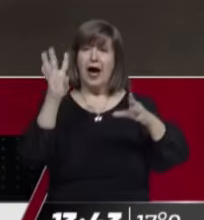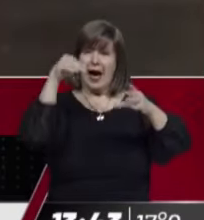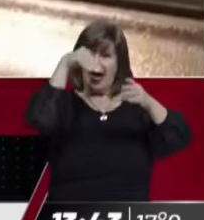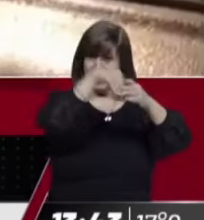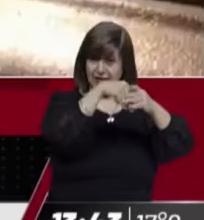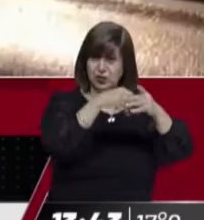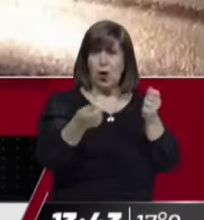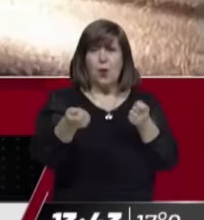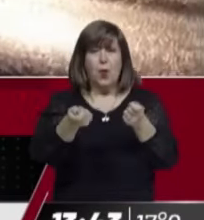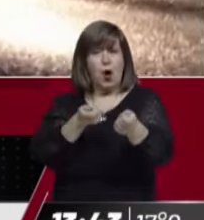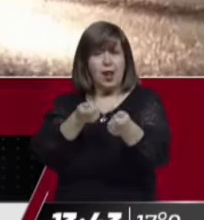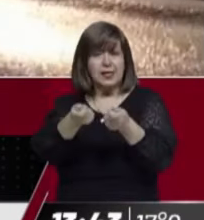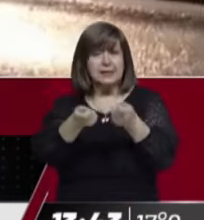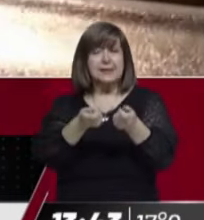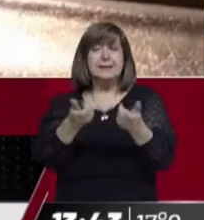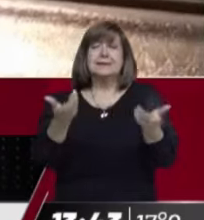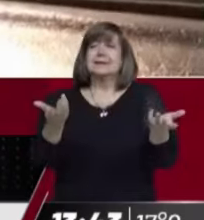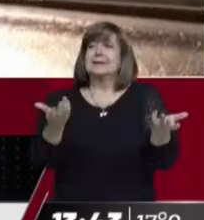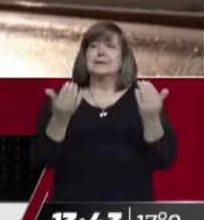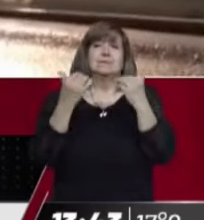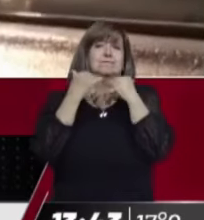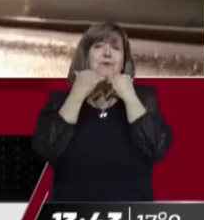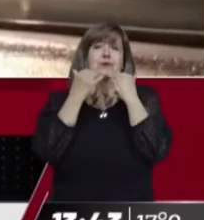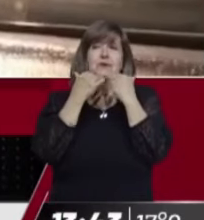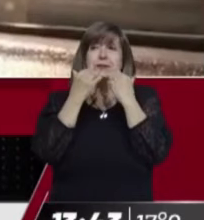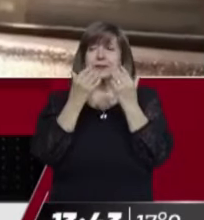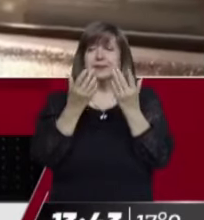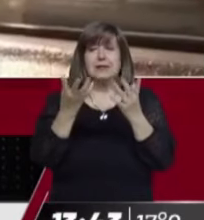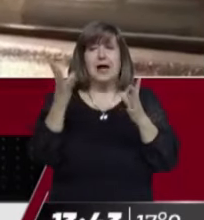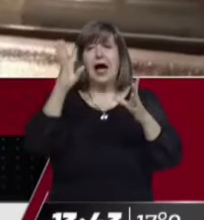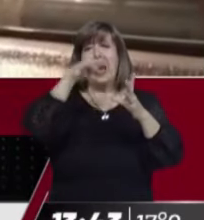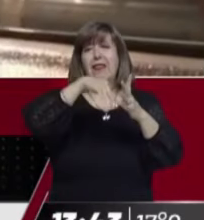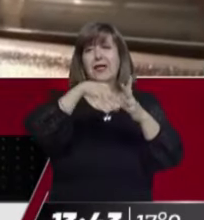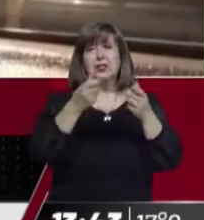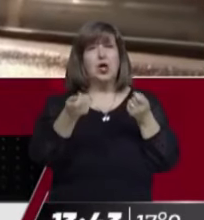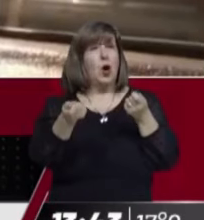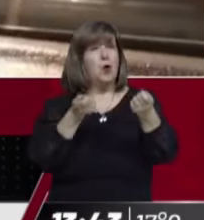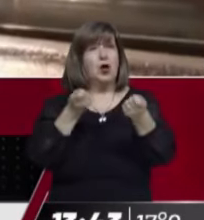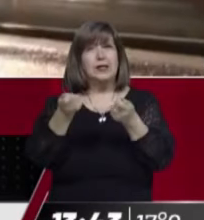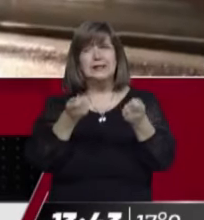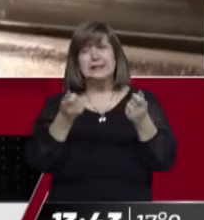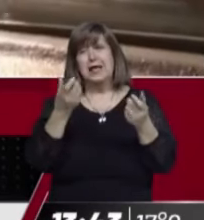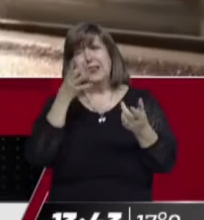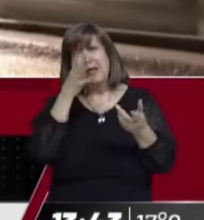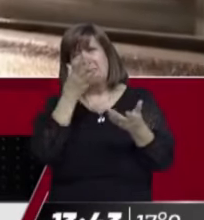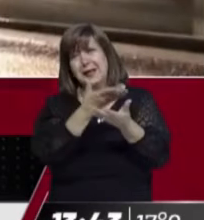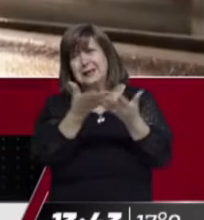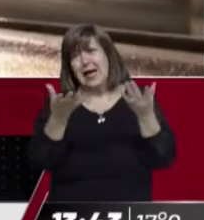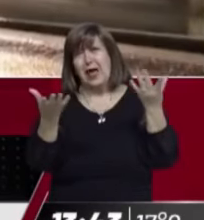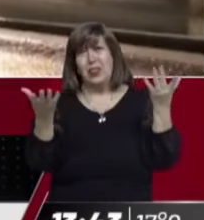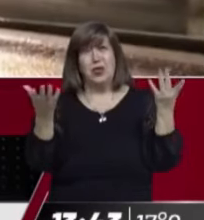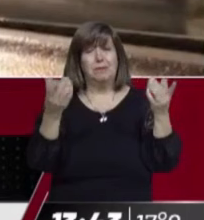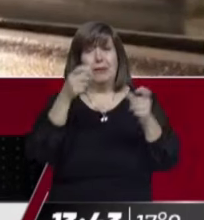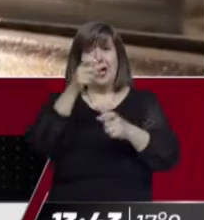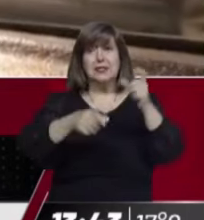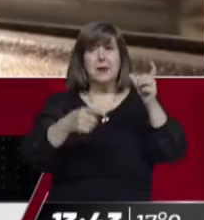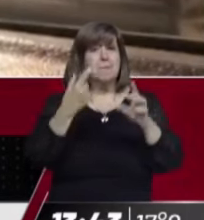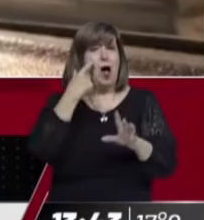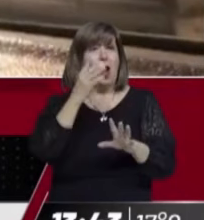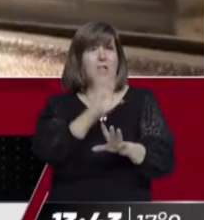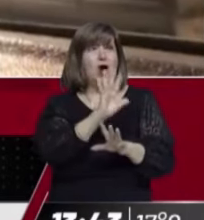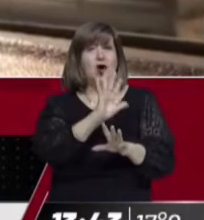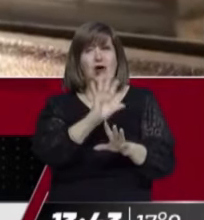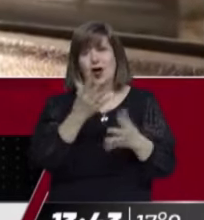la verdad que mucha gente y esas caras la verdad que no no las reconocimos para nada previa a esta situación en la que se burlan